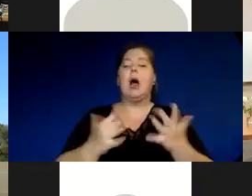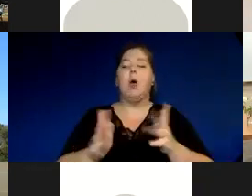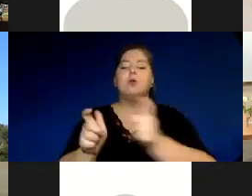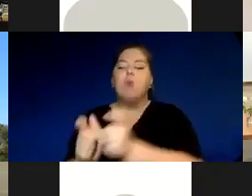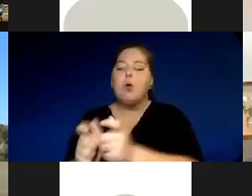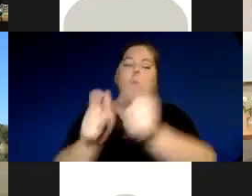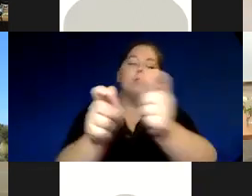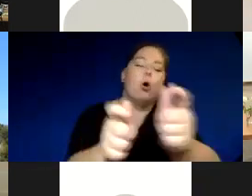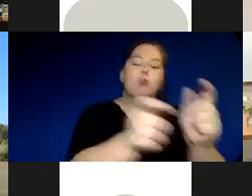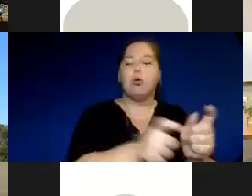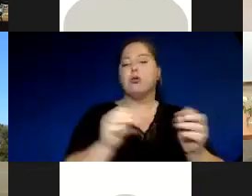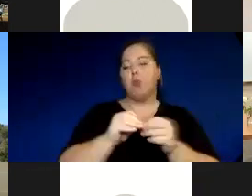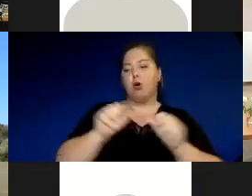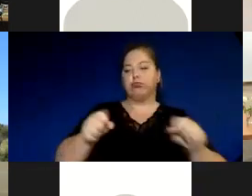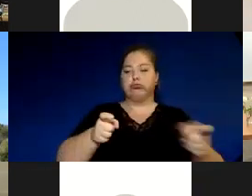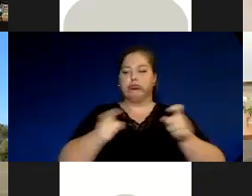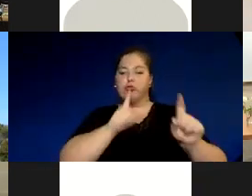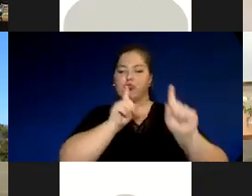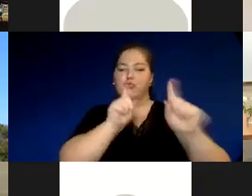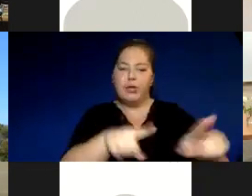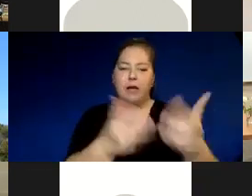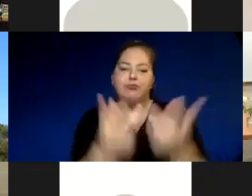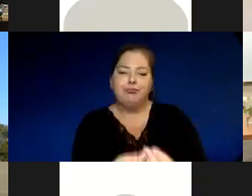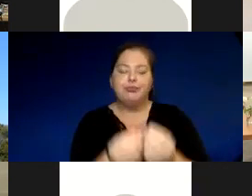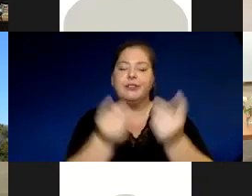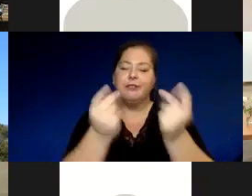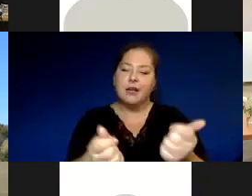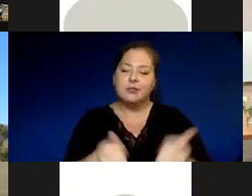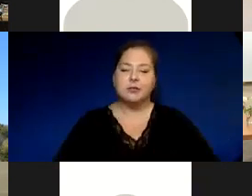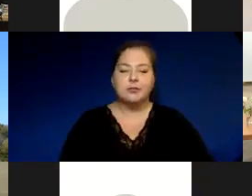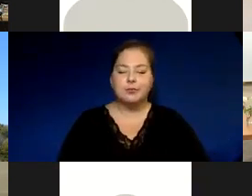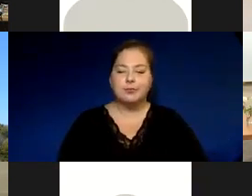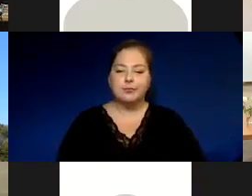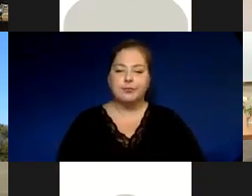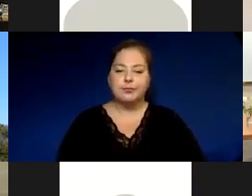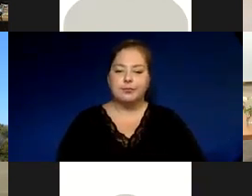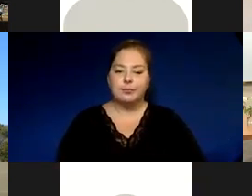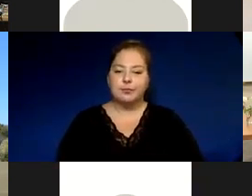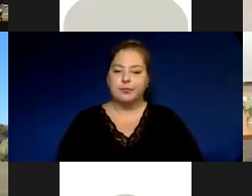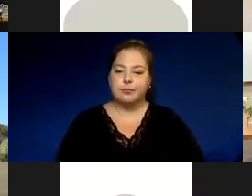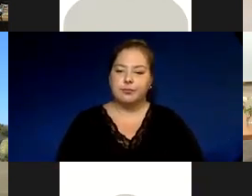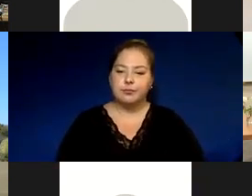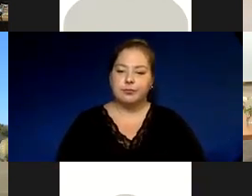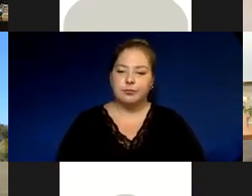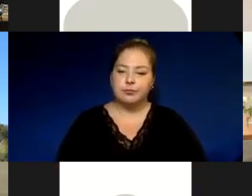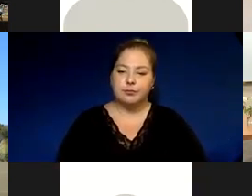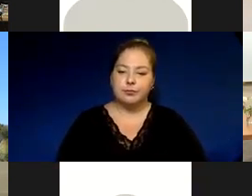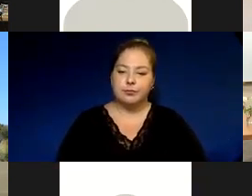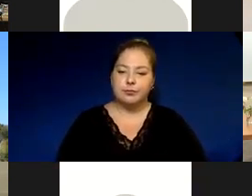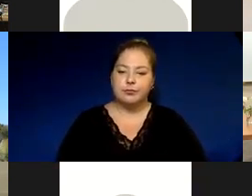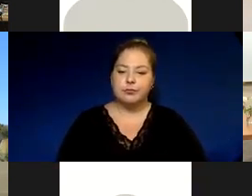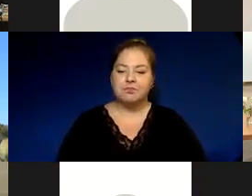haber impacto en el valle, no va a llegar a esas comunidades.